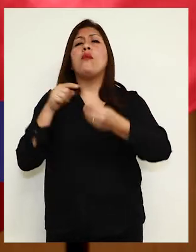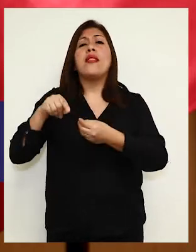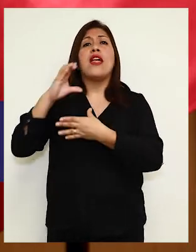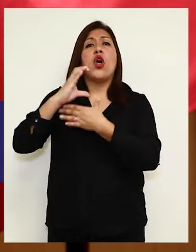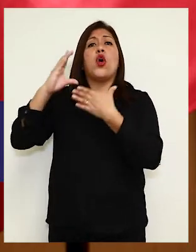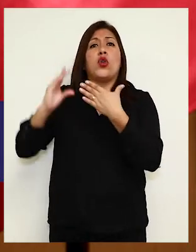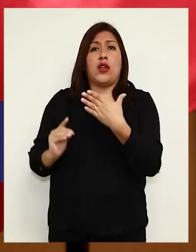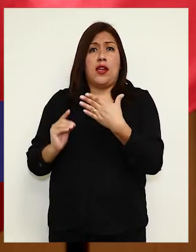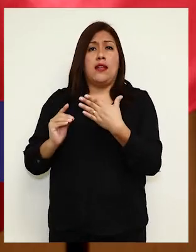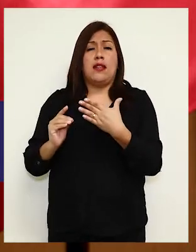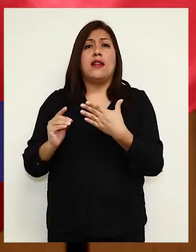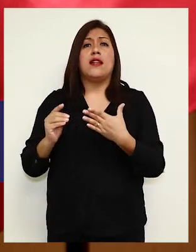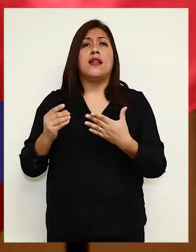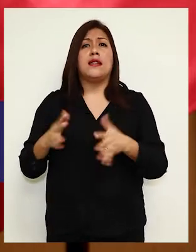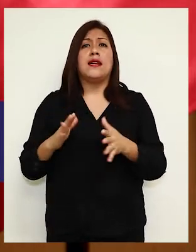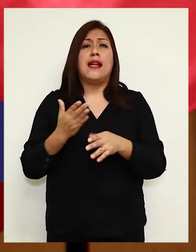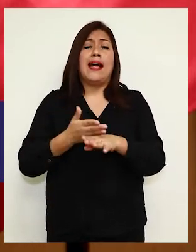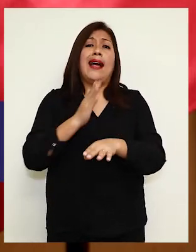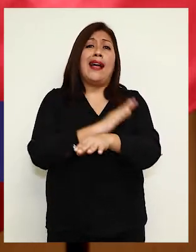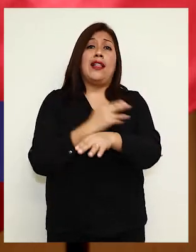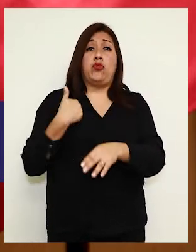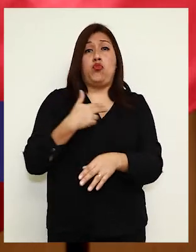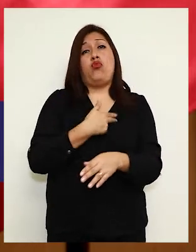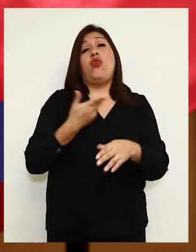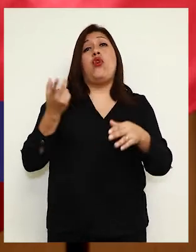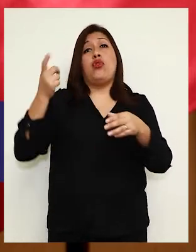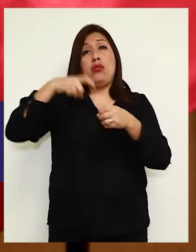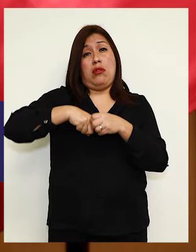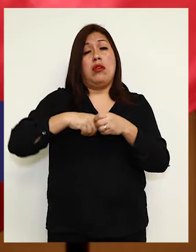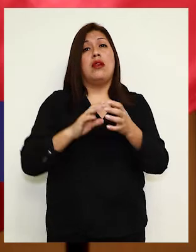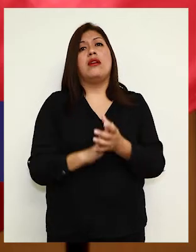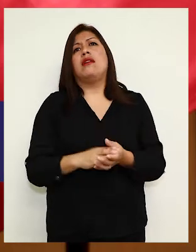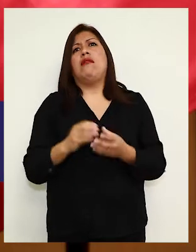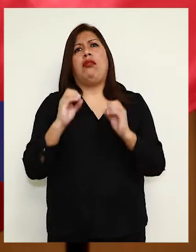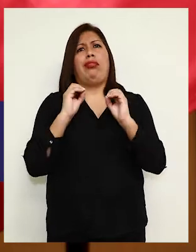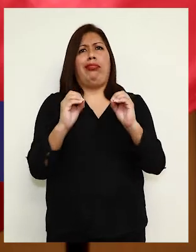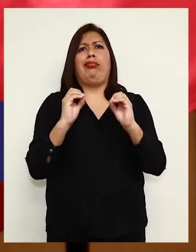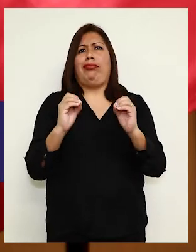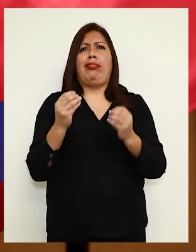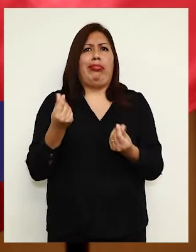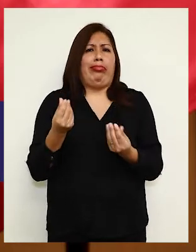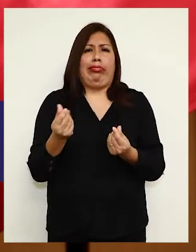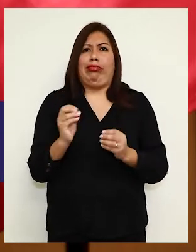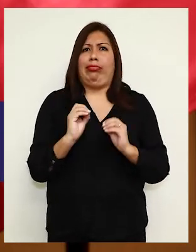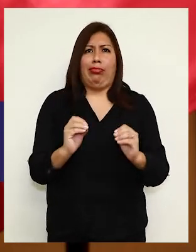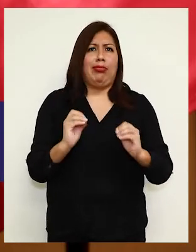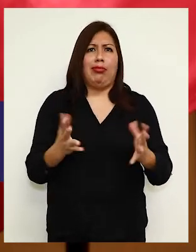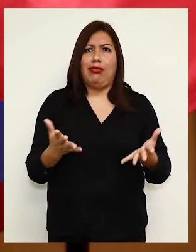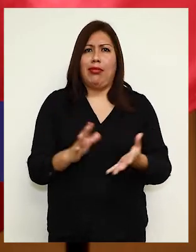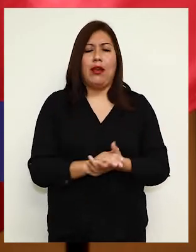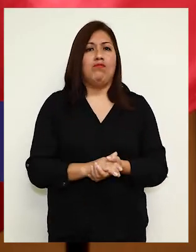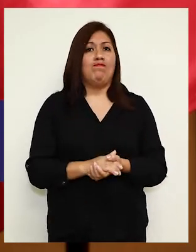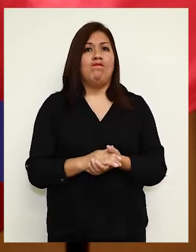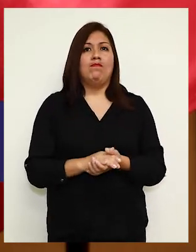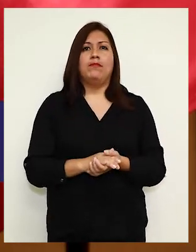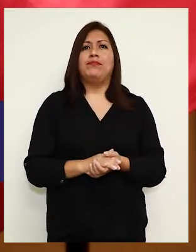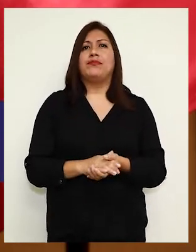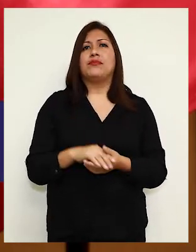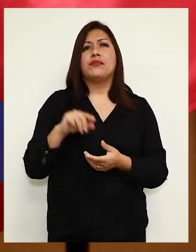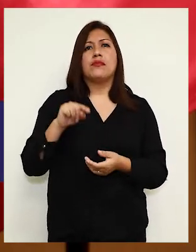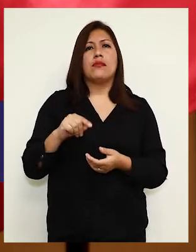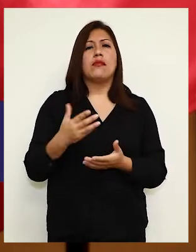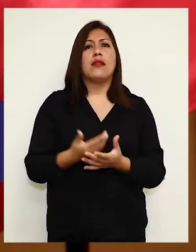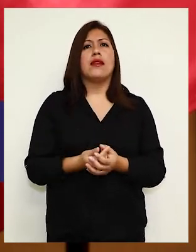hasta que antes entráramos nosotros 0 soles en recaudación por recursos directamente